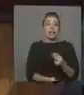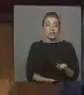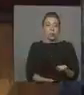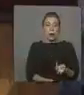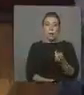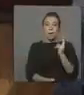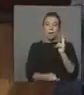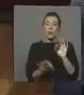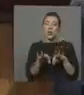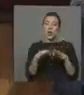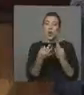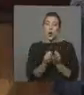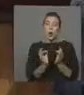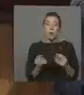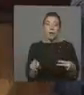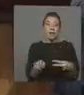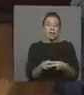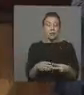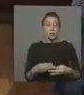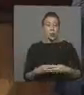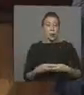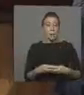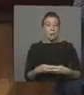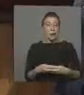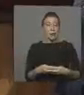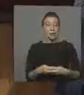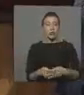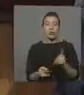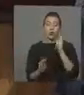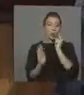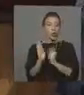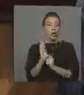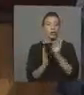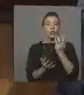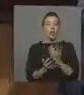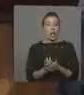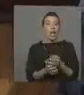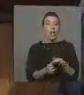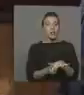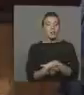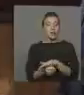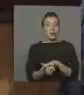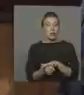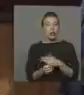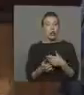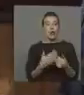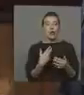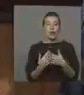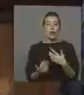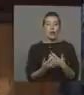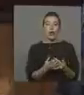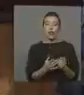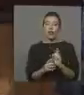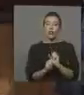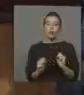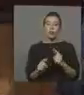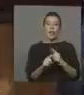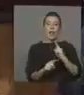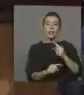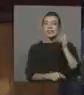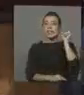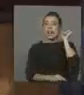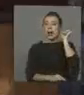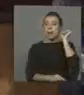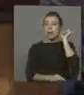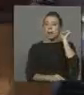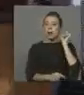prohibición absoluta de interrumpir el embarazo no reconoce que existan circunstancias en las cuales no es exigible a una mujer,